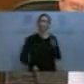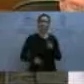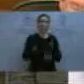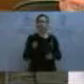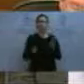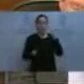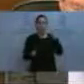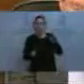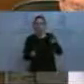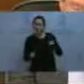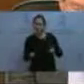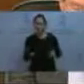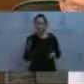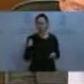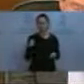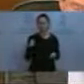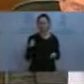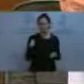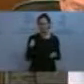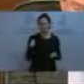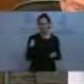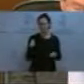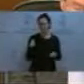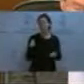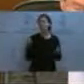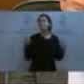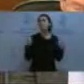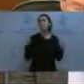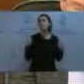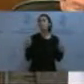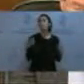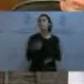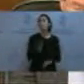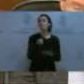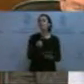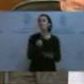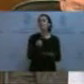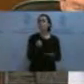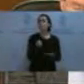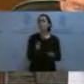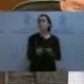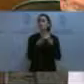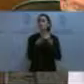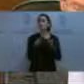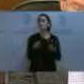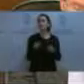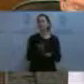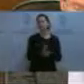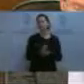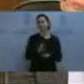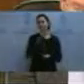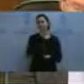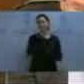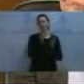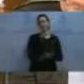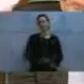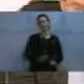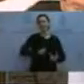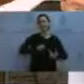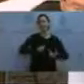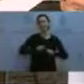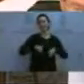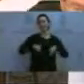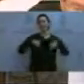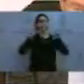cuándo ustedes pidieron la reversión a la Tesorería de la Seguridad Social? La consejera, que fue la única que ha sido